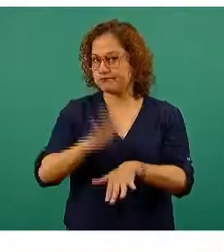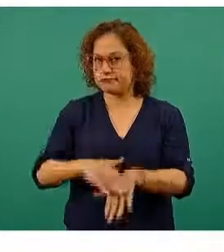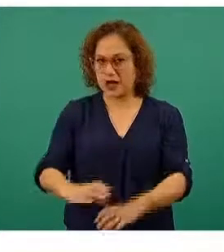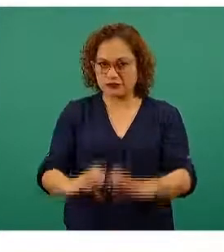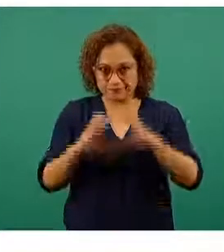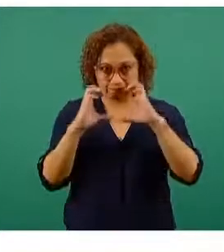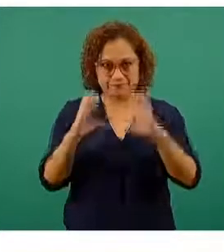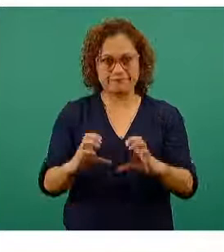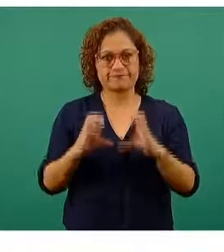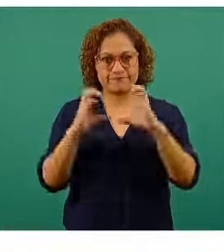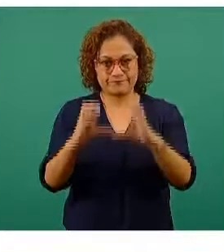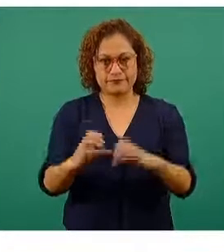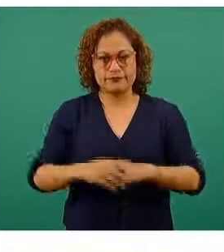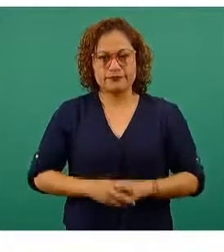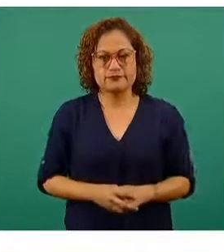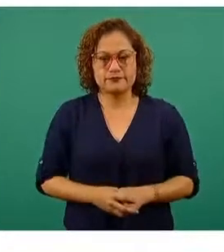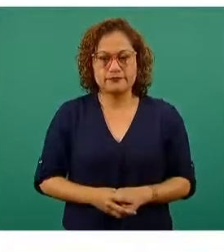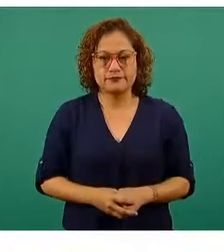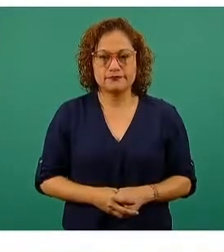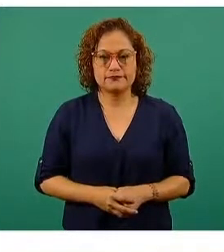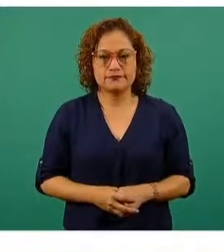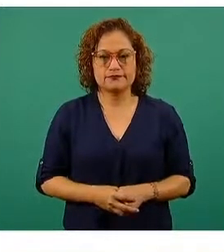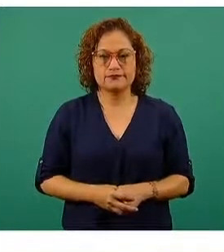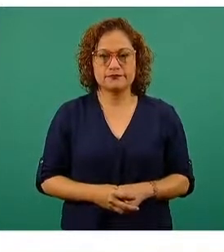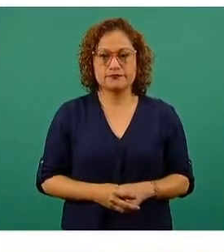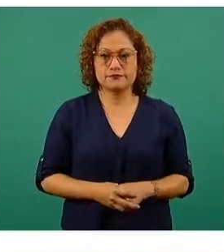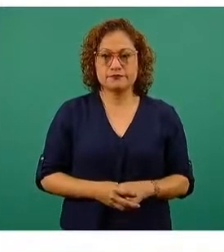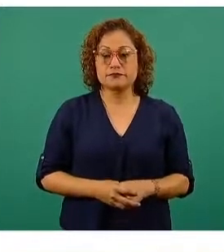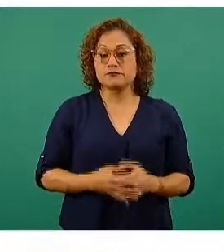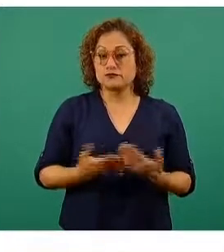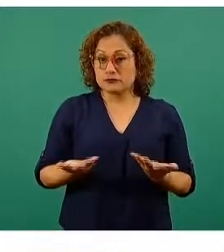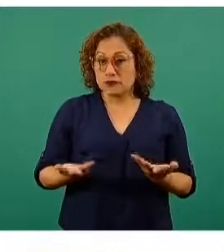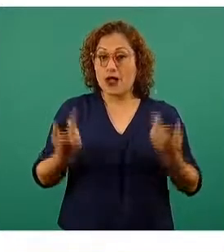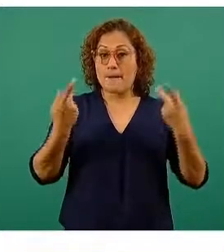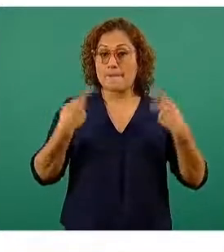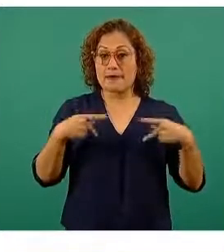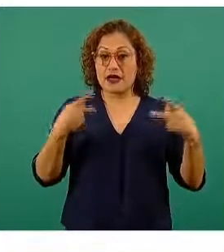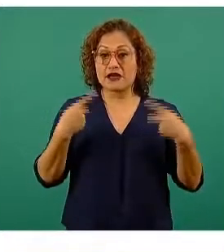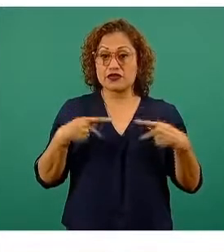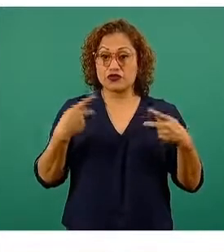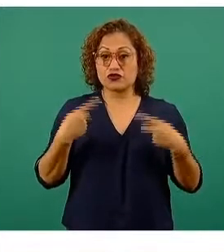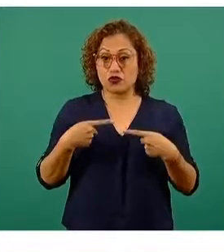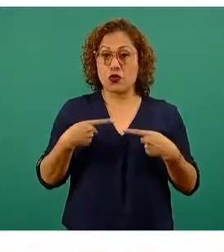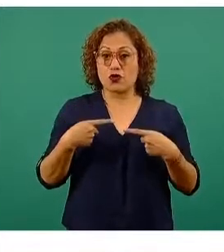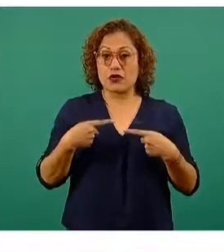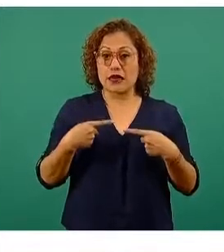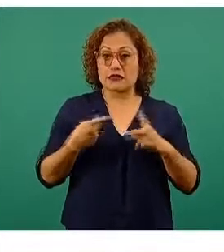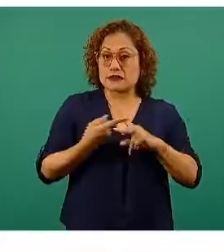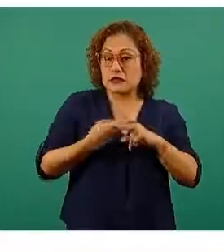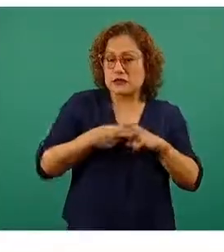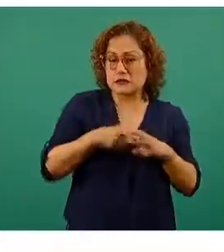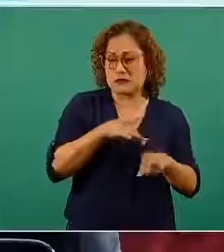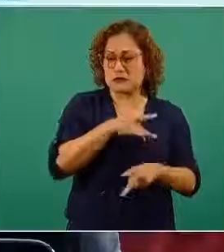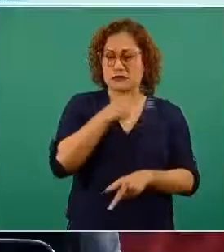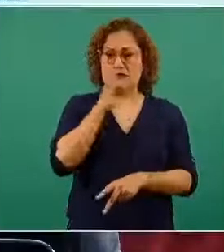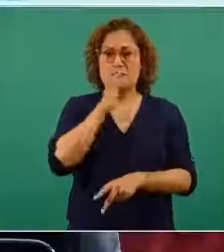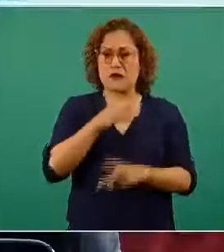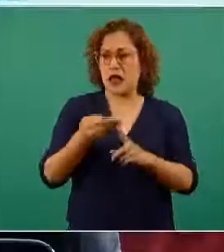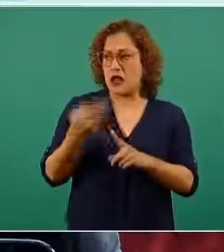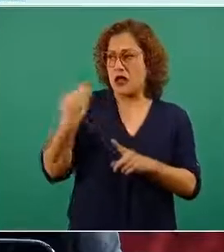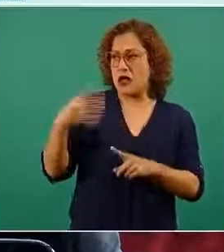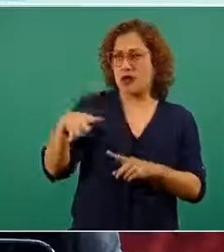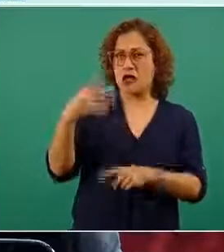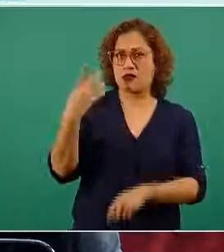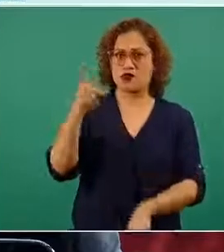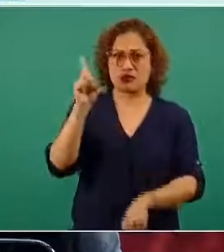medidas preventivas. Los casos recientes, es decir, aquellos que iniciaron con signos y síntomas en los últimos 14 días, todavía no han